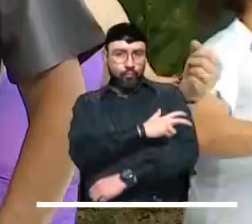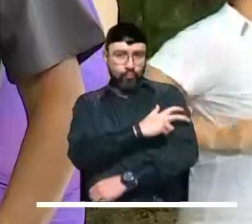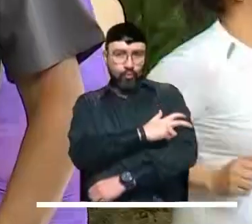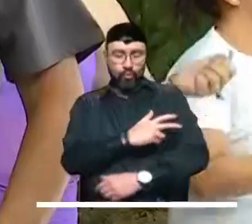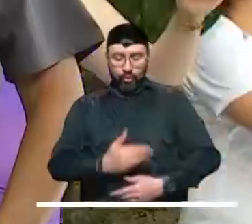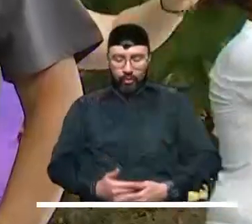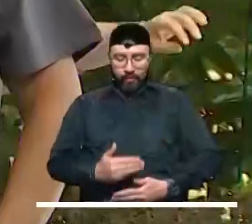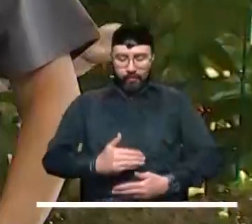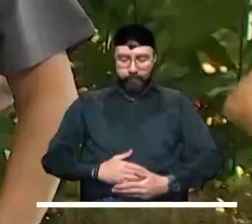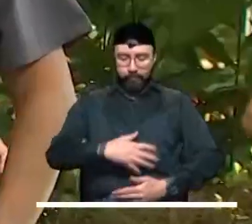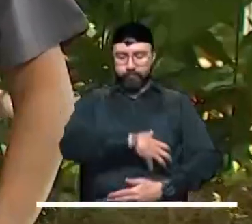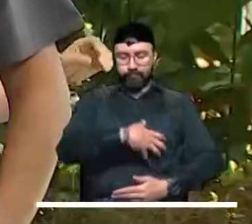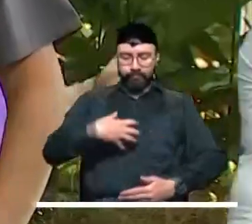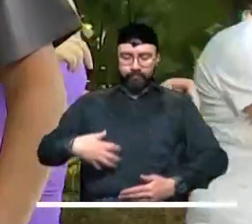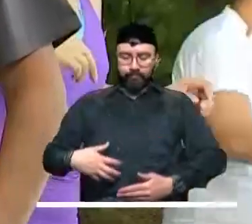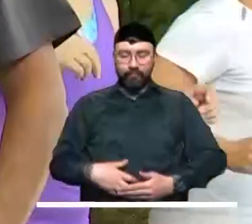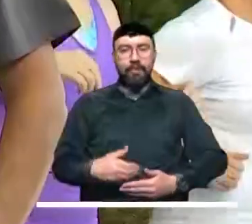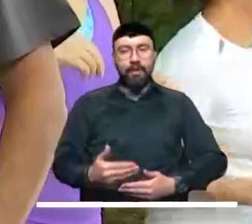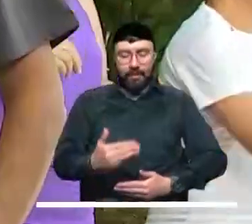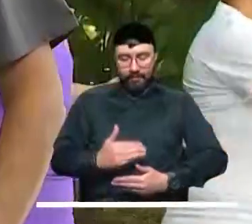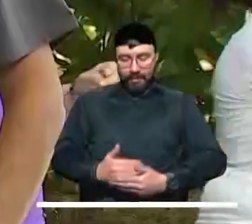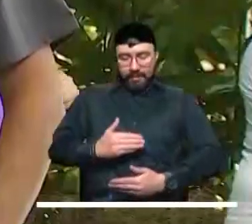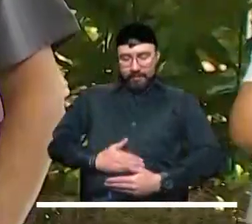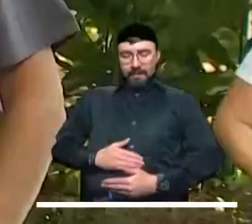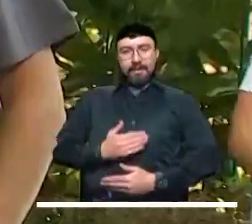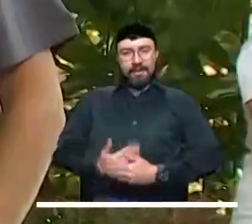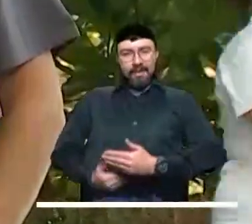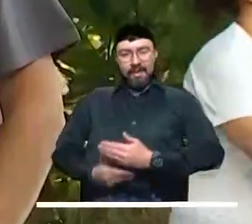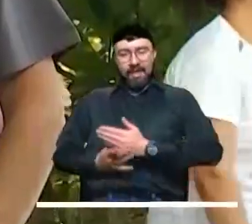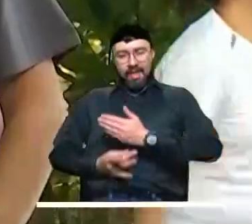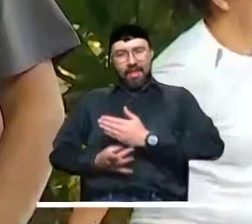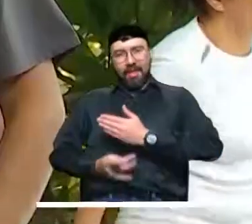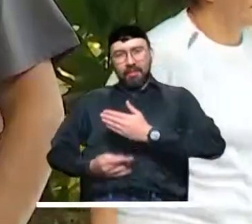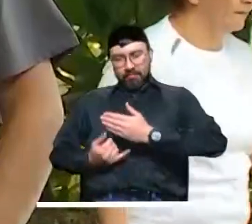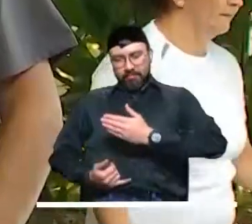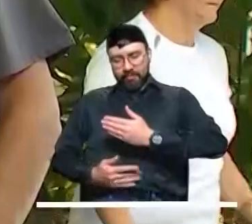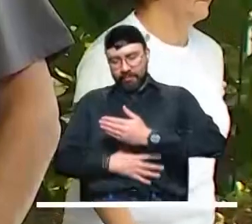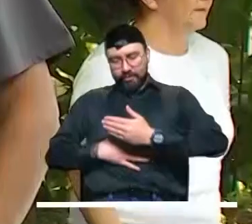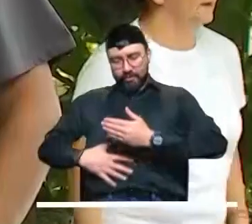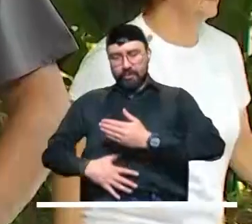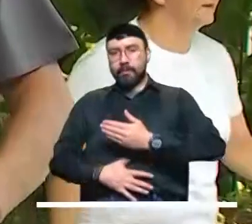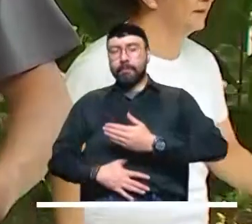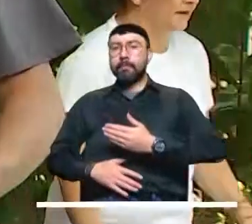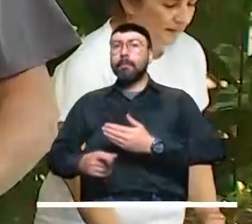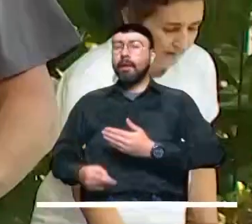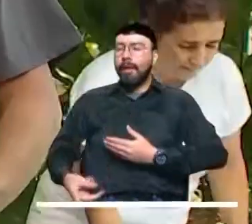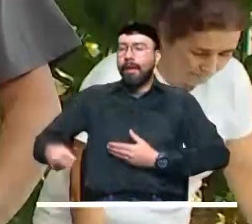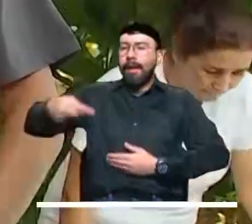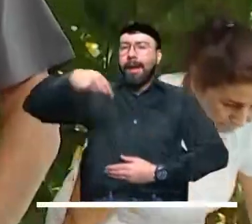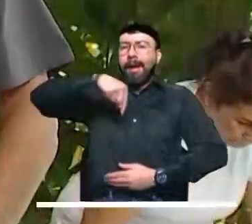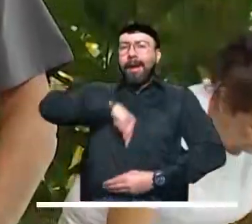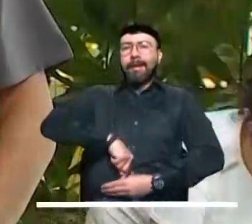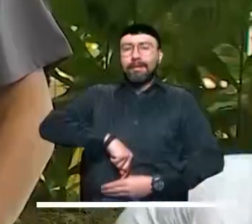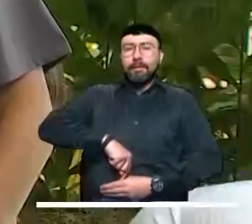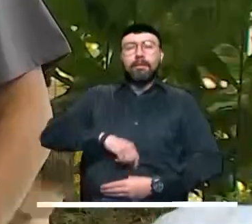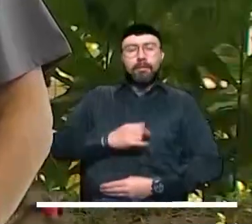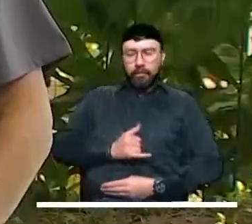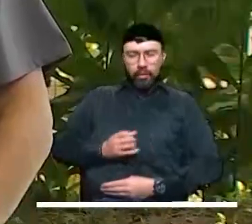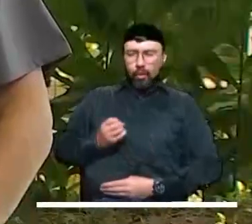las vísceras, para mirar cómo se comporta esa grasa y la grasa que está en el epiplón, allá adentro, cubriendo